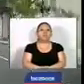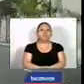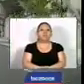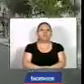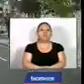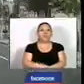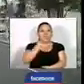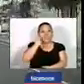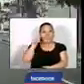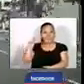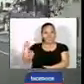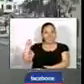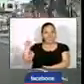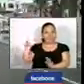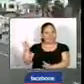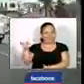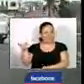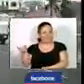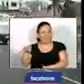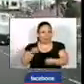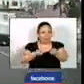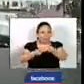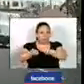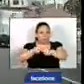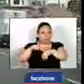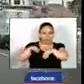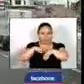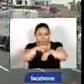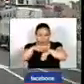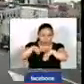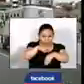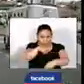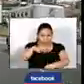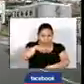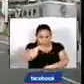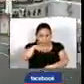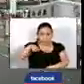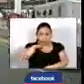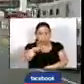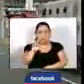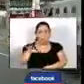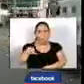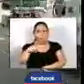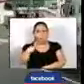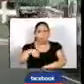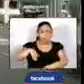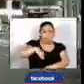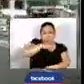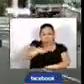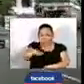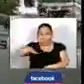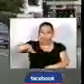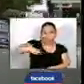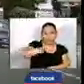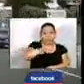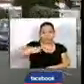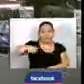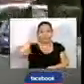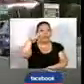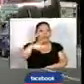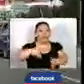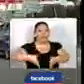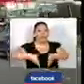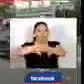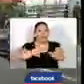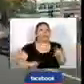Esta imagen corresponde a un automovilista circulando a alta velocidad y sobrepasando a otros vehículos en la zona urbana del